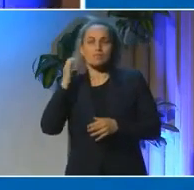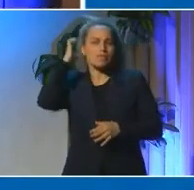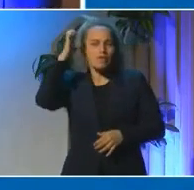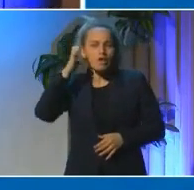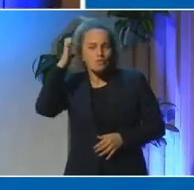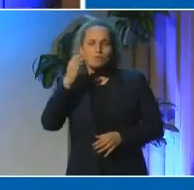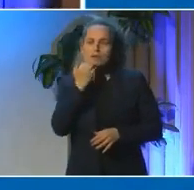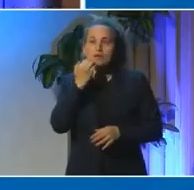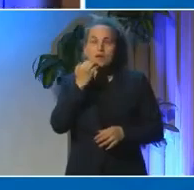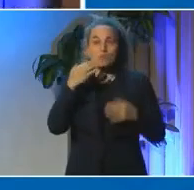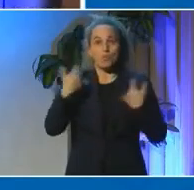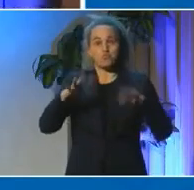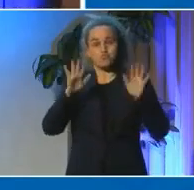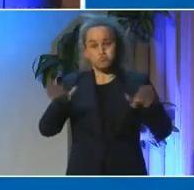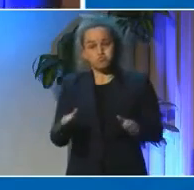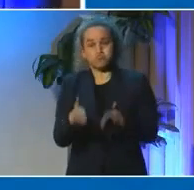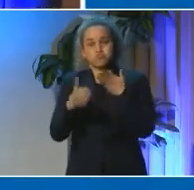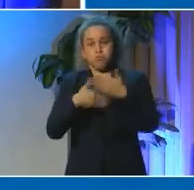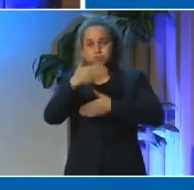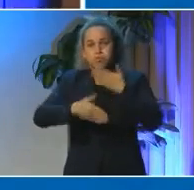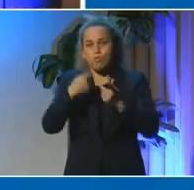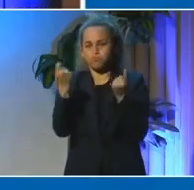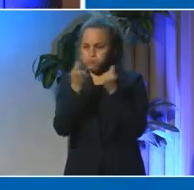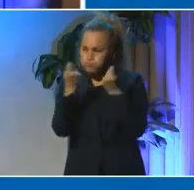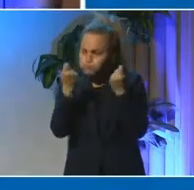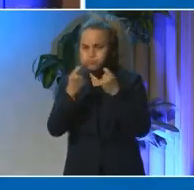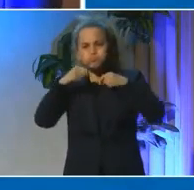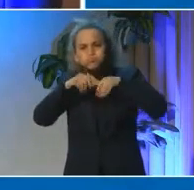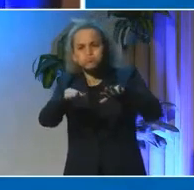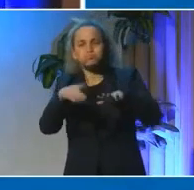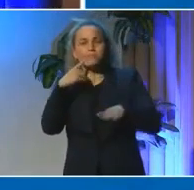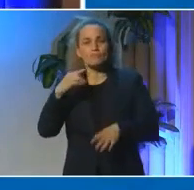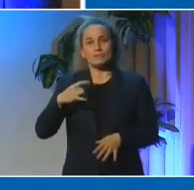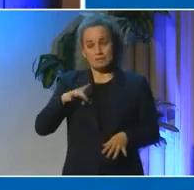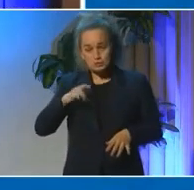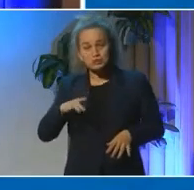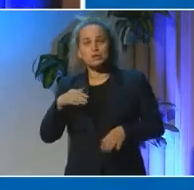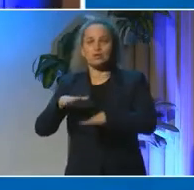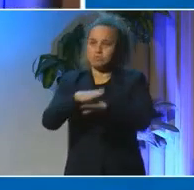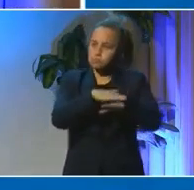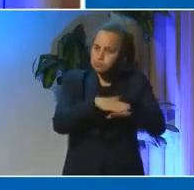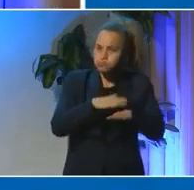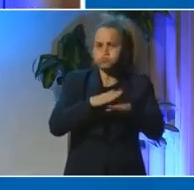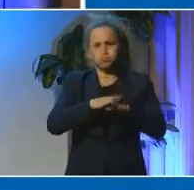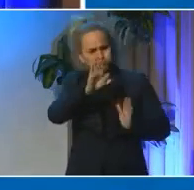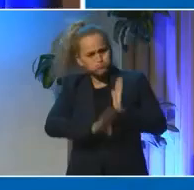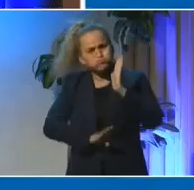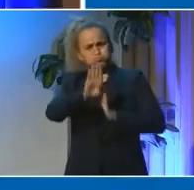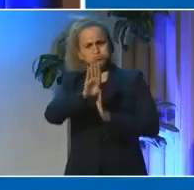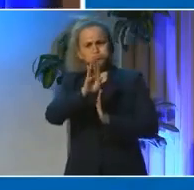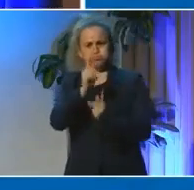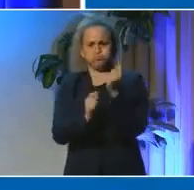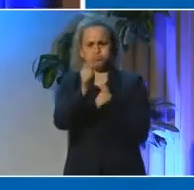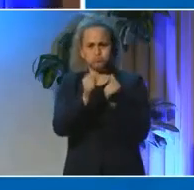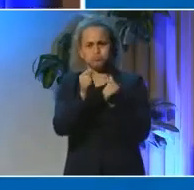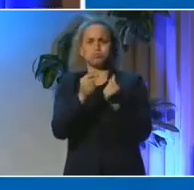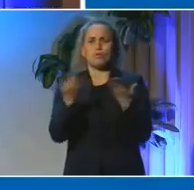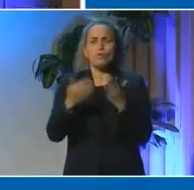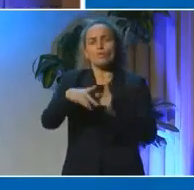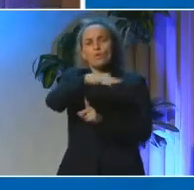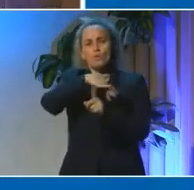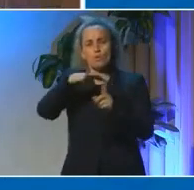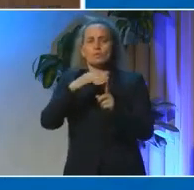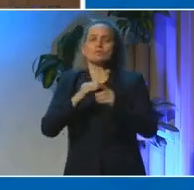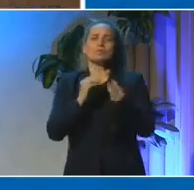con casos de éxito y crecimiento y penetración de Mercado muy rápidos en Chile también con un caso arrollador de negocio en el sector de